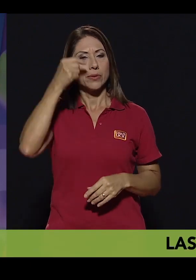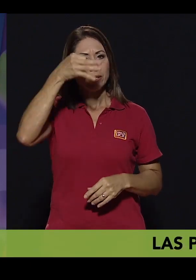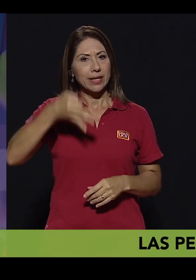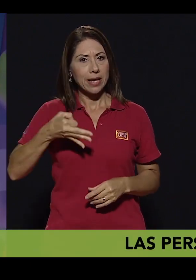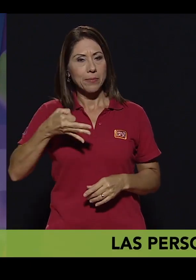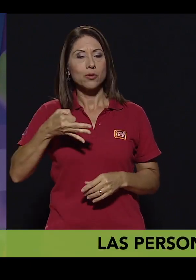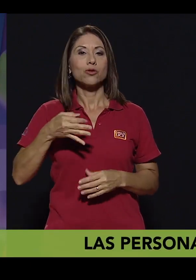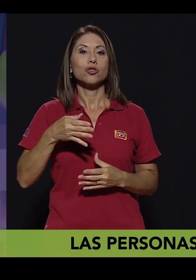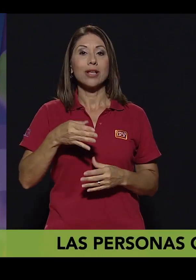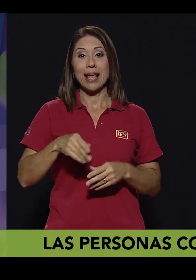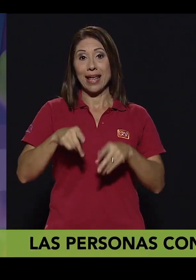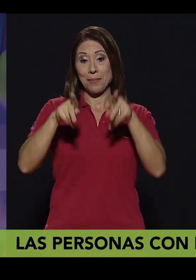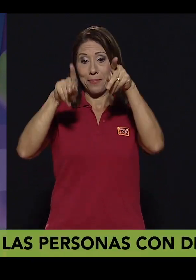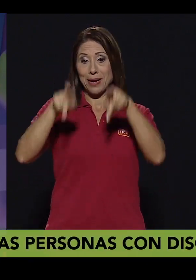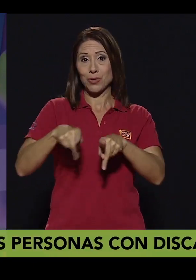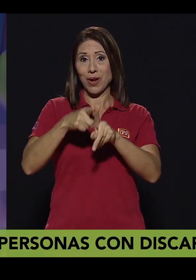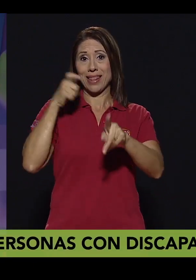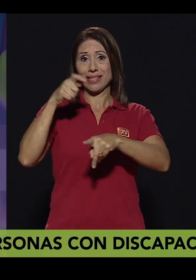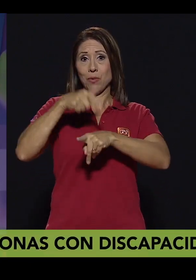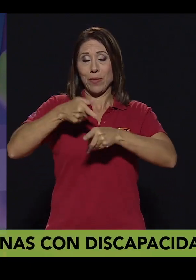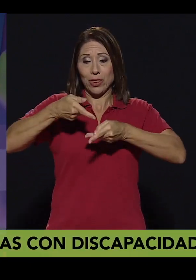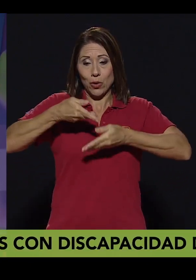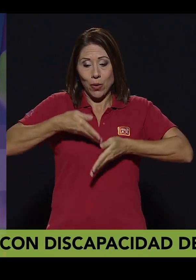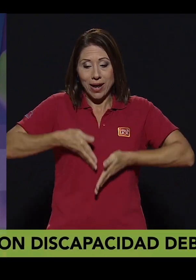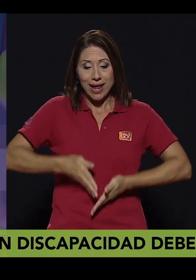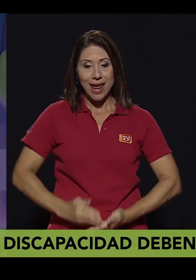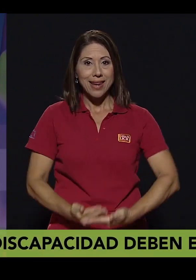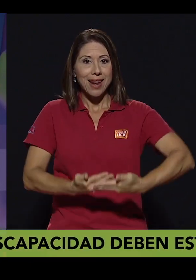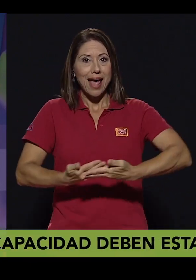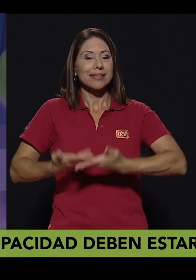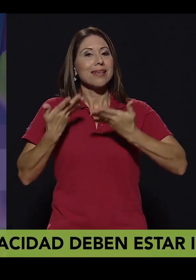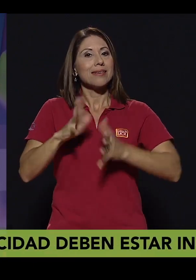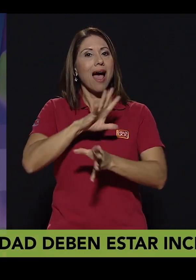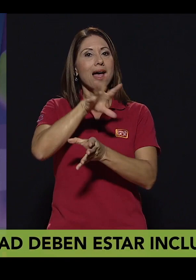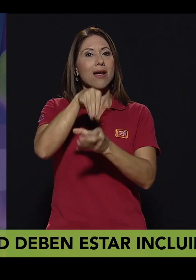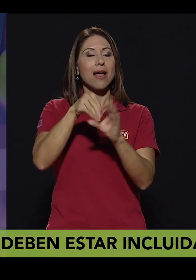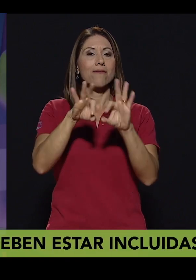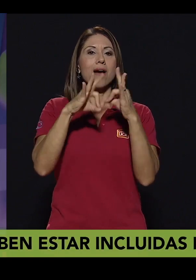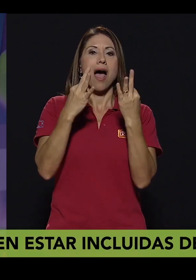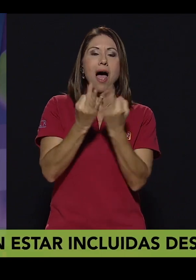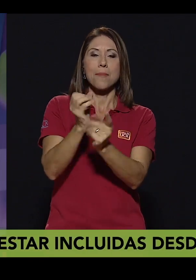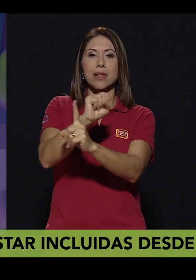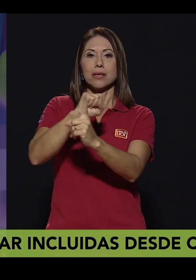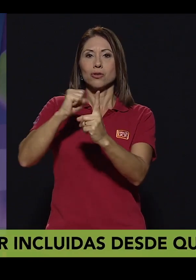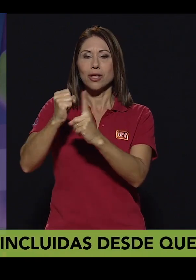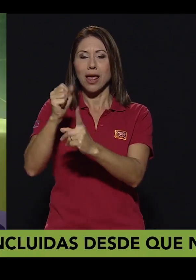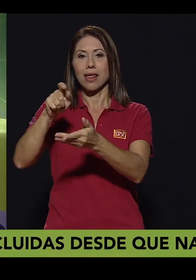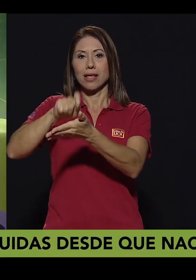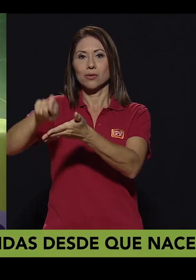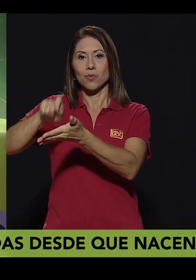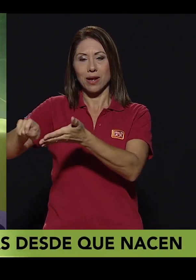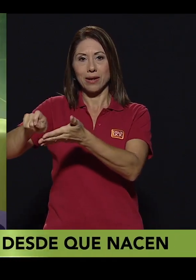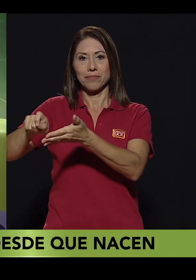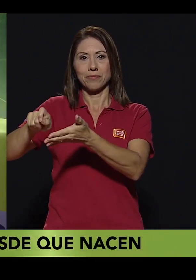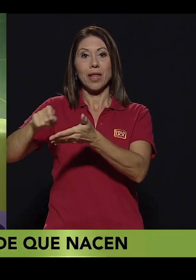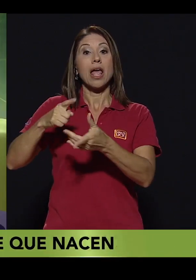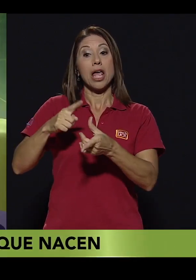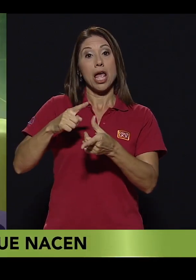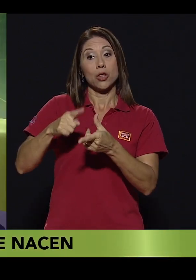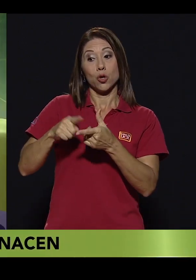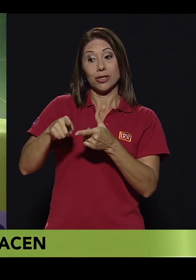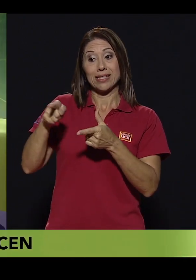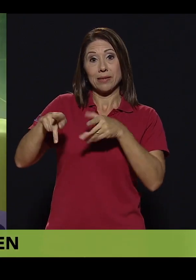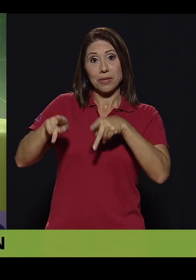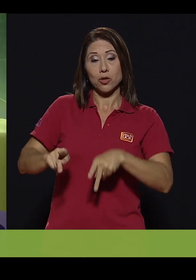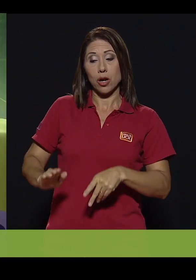es que la persona desde que nace ya tiene que estar incluida en la familia en la sociedad en la escuela entonces a medida que